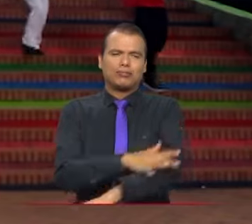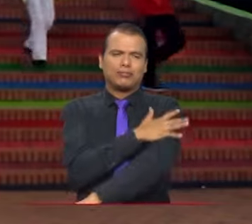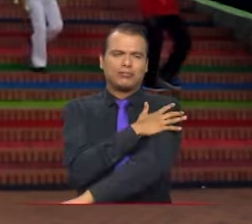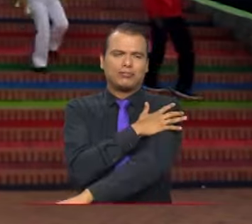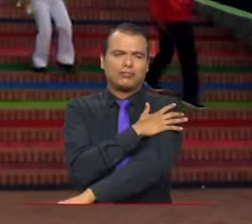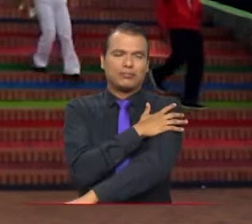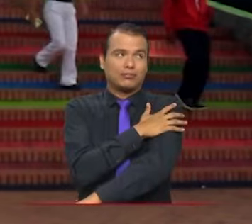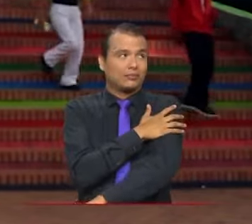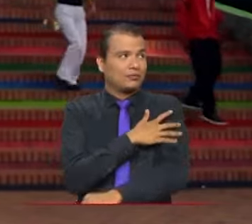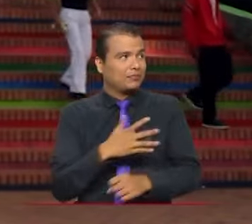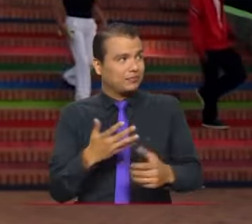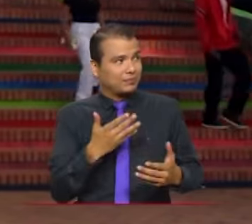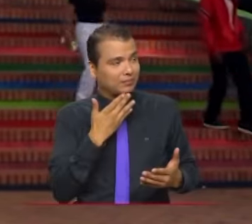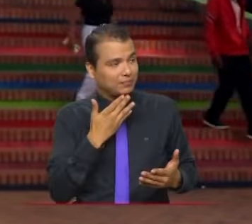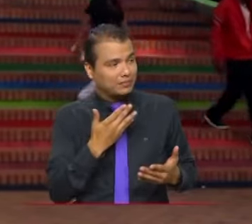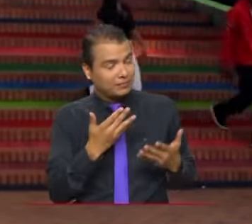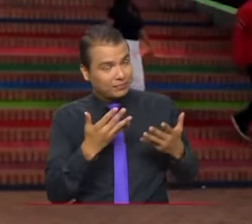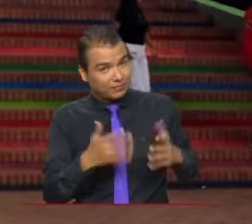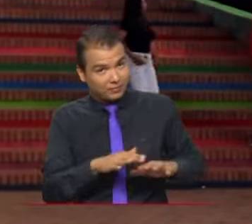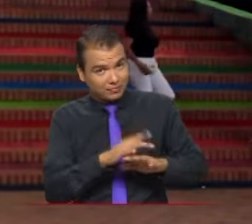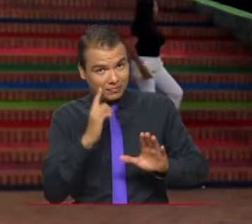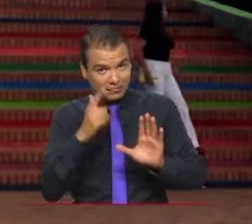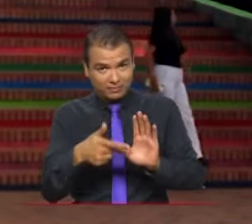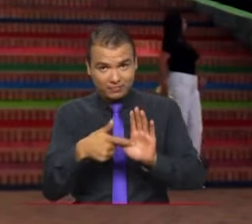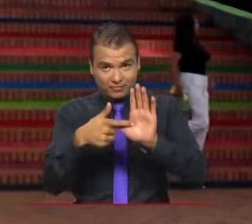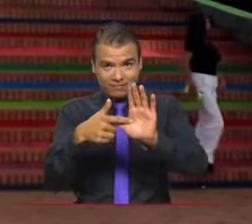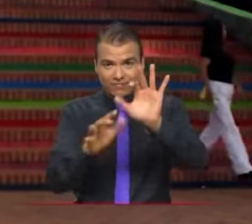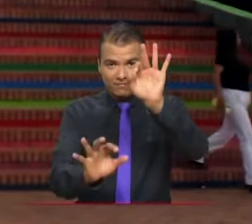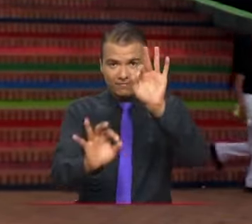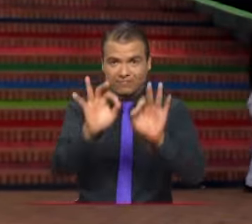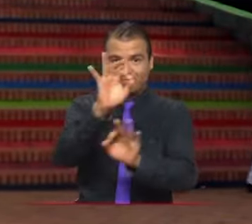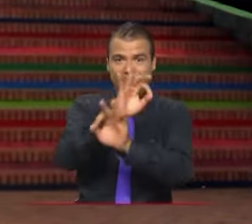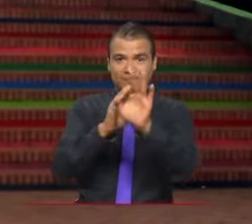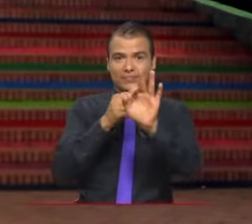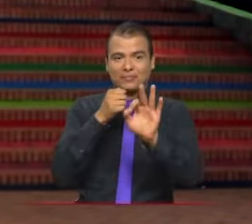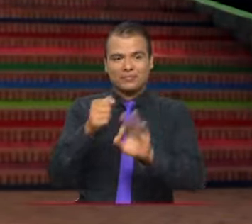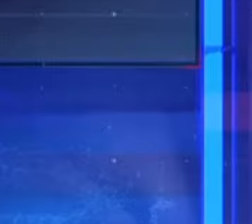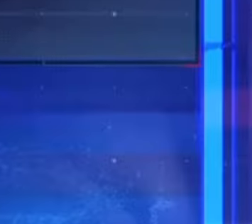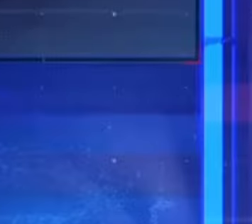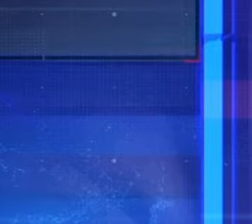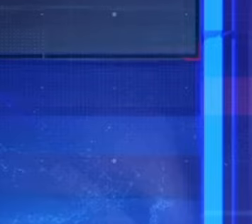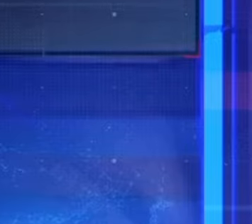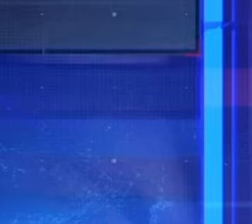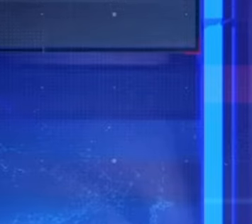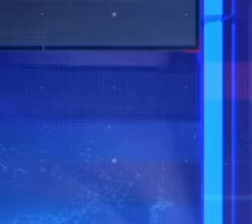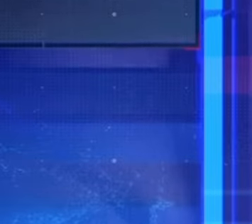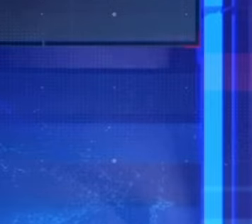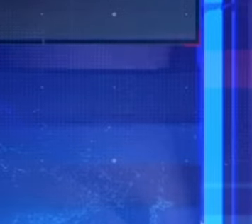Desde las carreteras en Colombia, William Marulanda, ciclismo, Telepacífico Noticias.